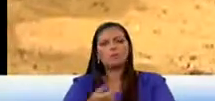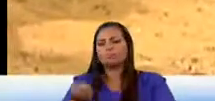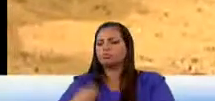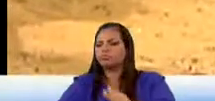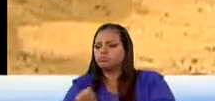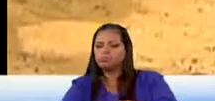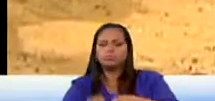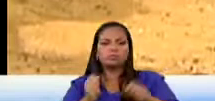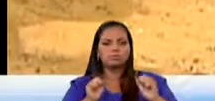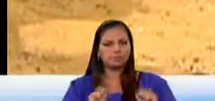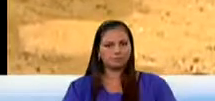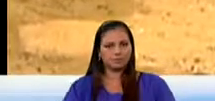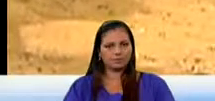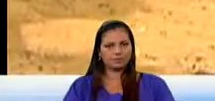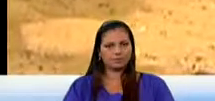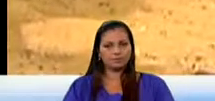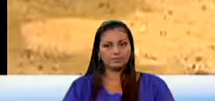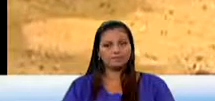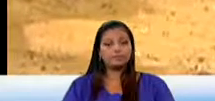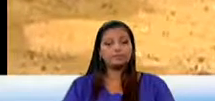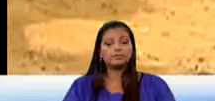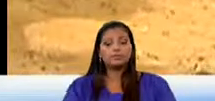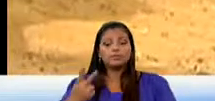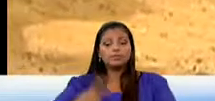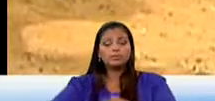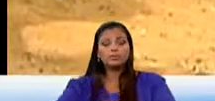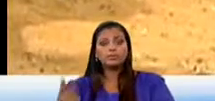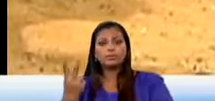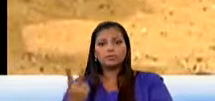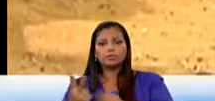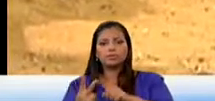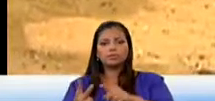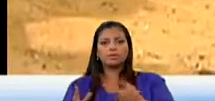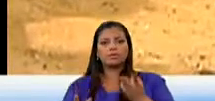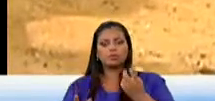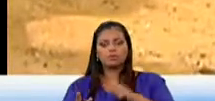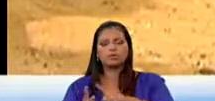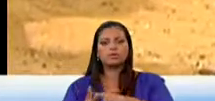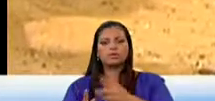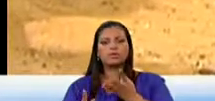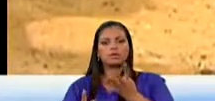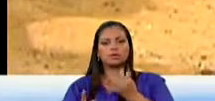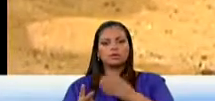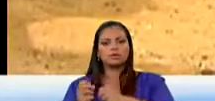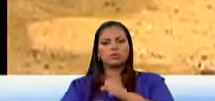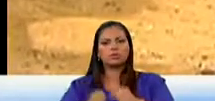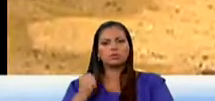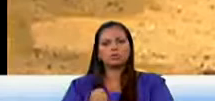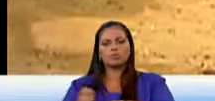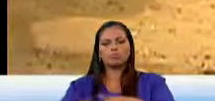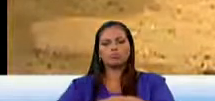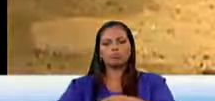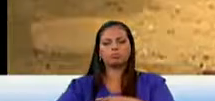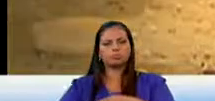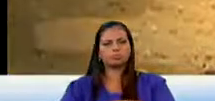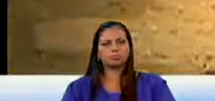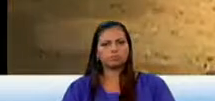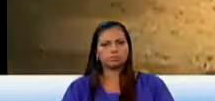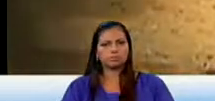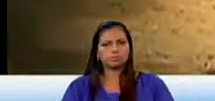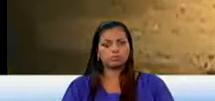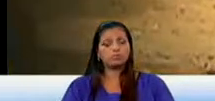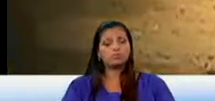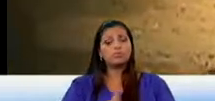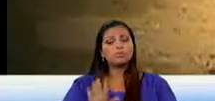problemas de adicción, 2 de 14 y 12 años desaparecieron antes del sepelio de su padre. De hecho, una de sus hermanas mayores cree